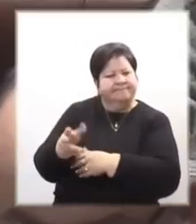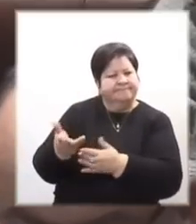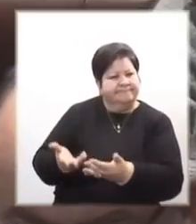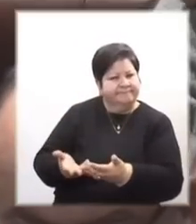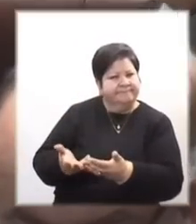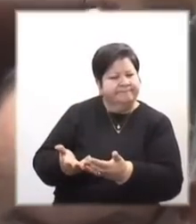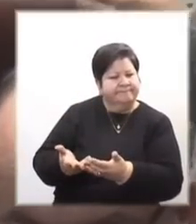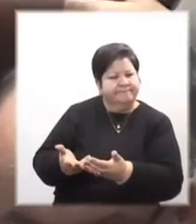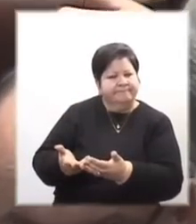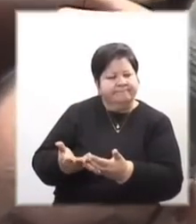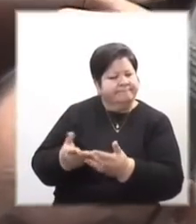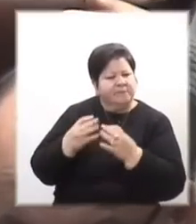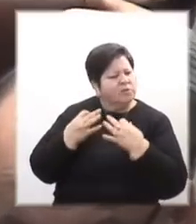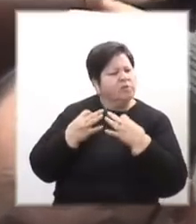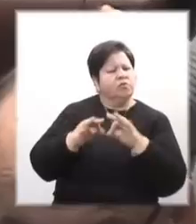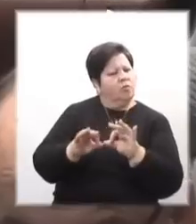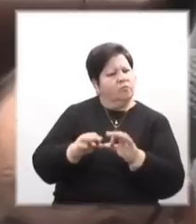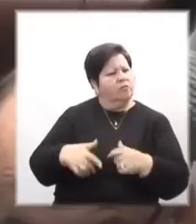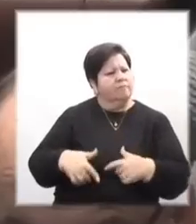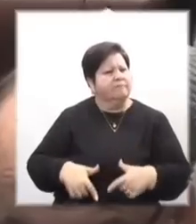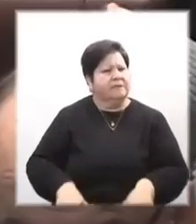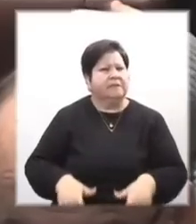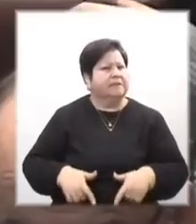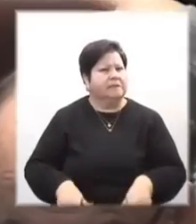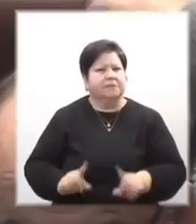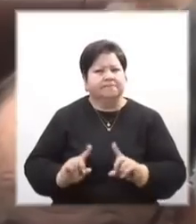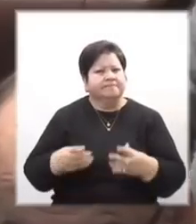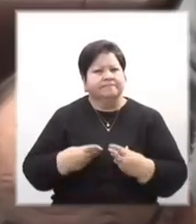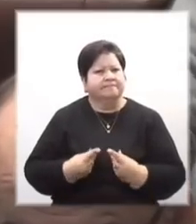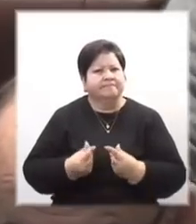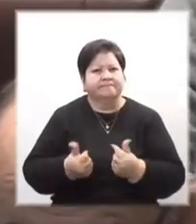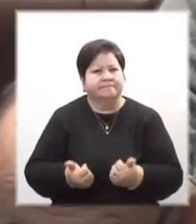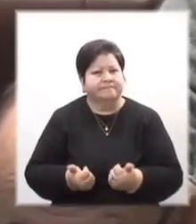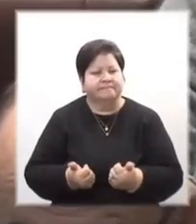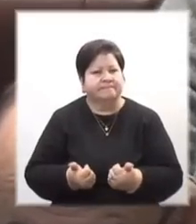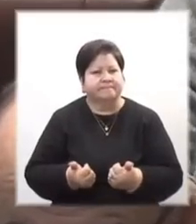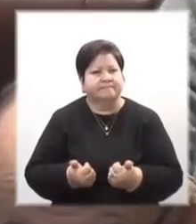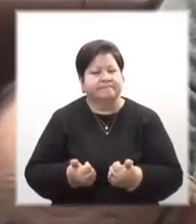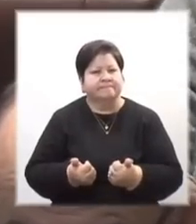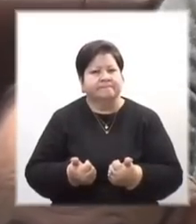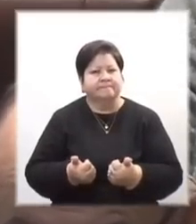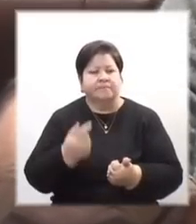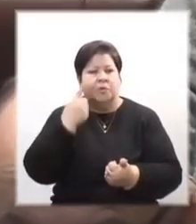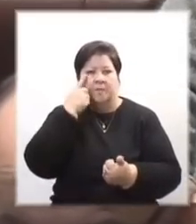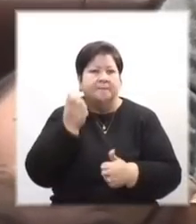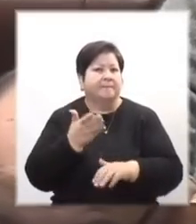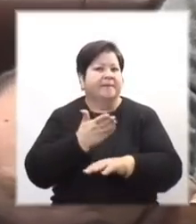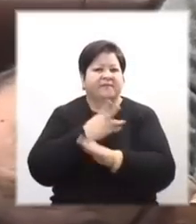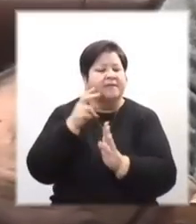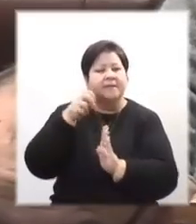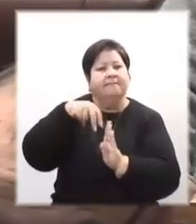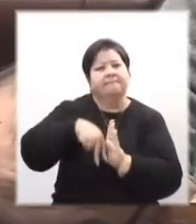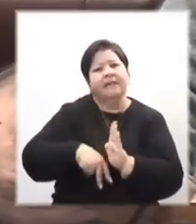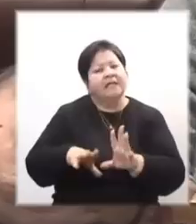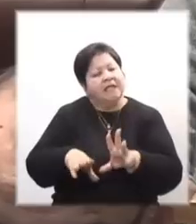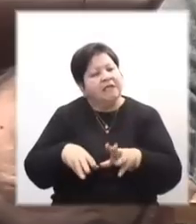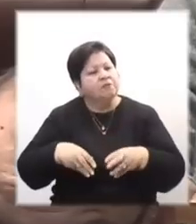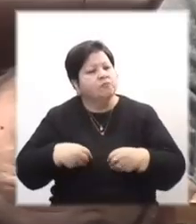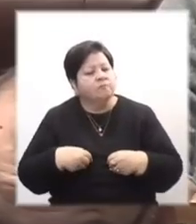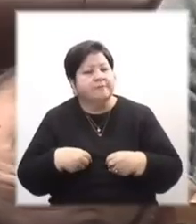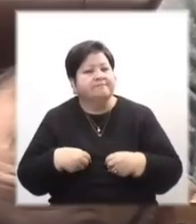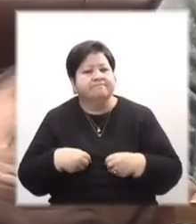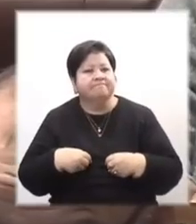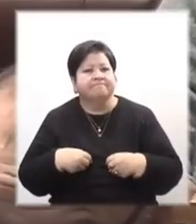que no se siente cómodo en este ministerio, para el cual evidentemente no estaba previsto en sus planes que debía asumirlo, porque